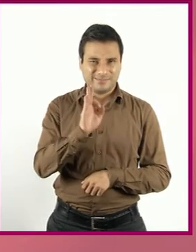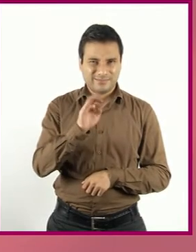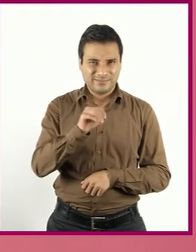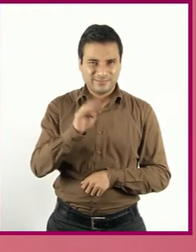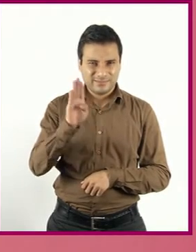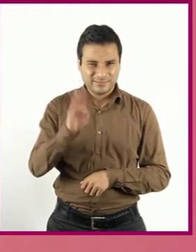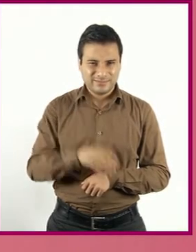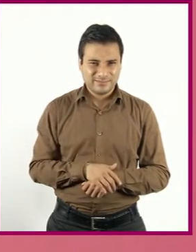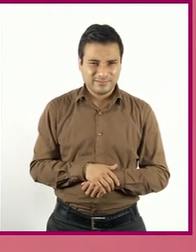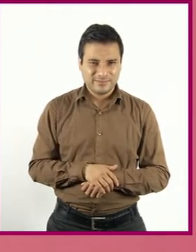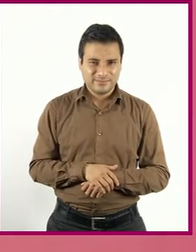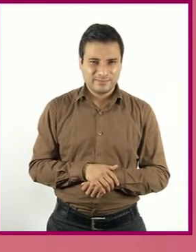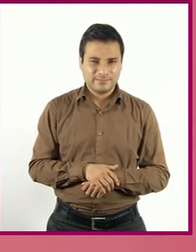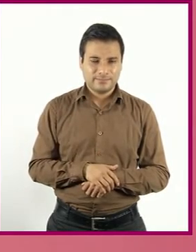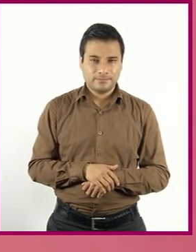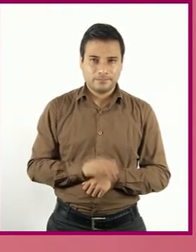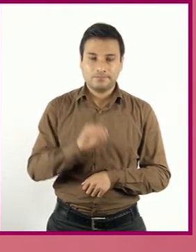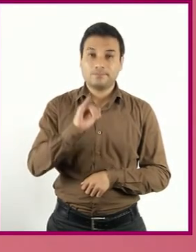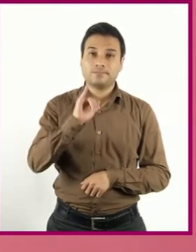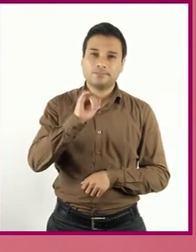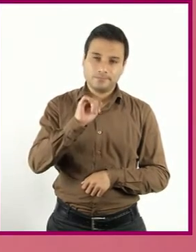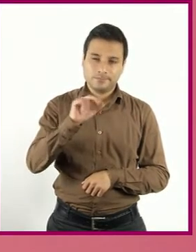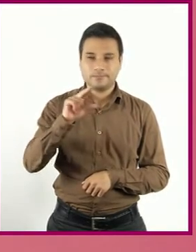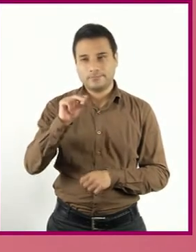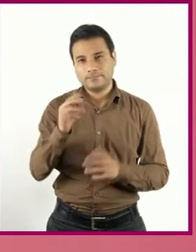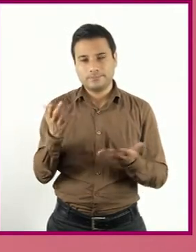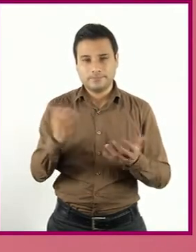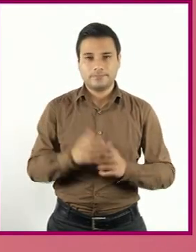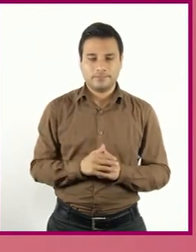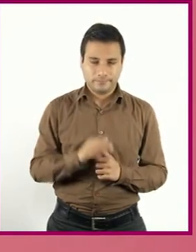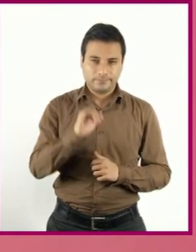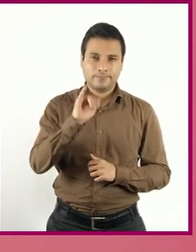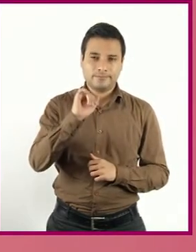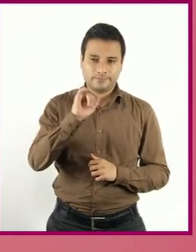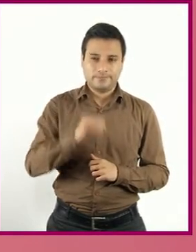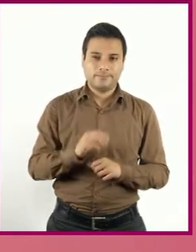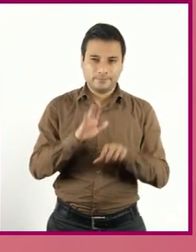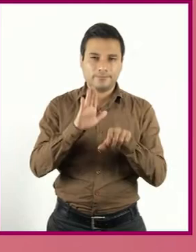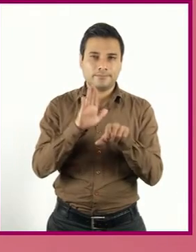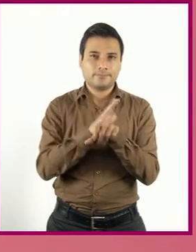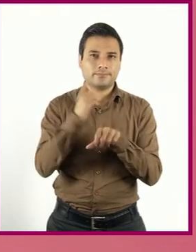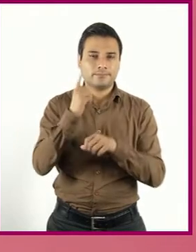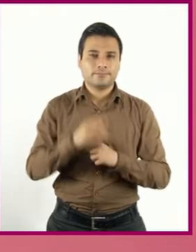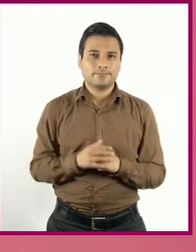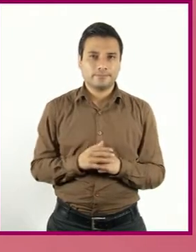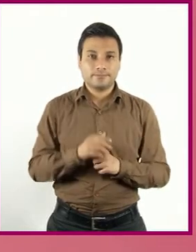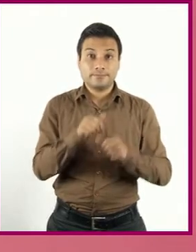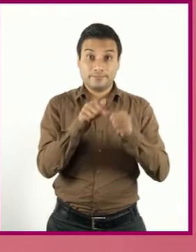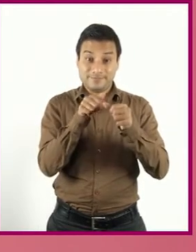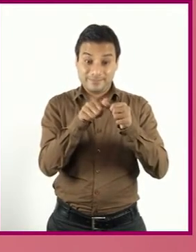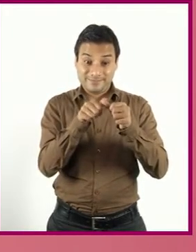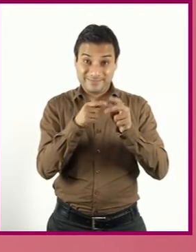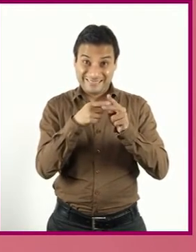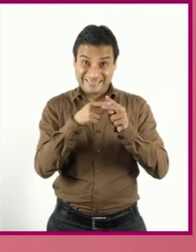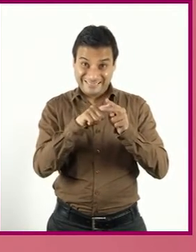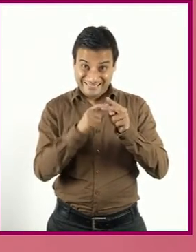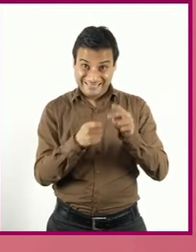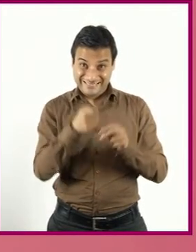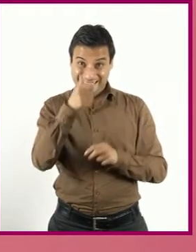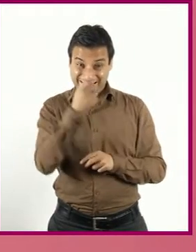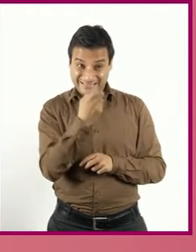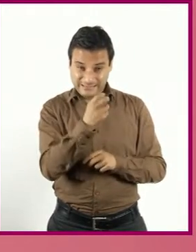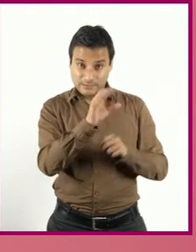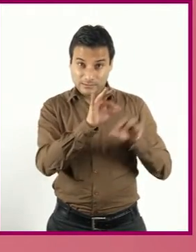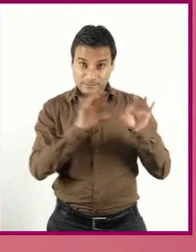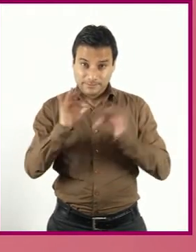¿FMB? Sí y no. Sí, porque los acrónimos se construyen con las primeras letras de cada palabra,